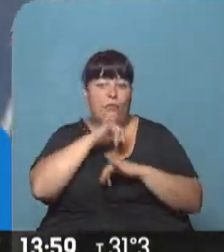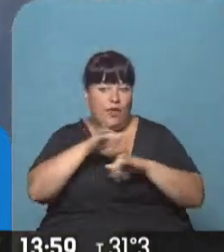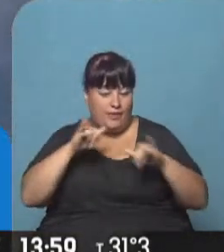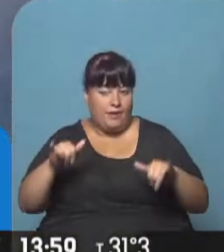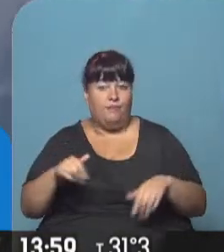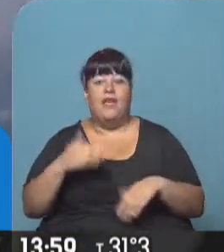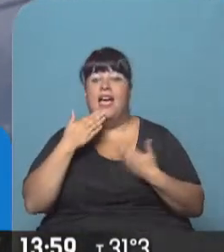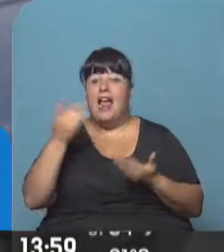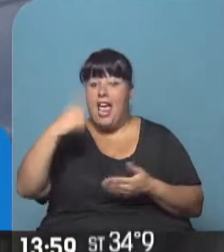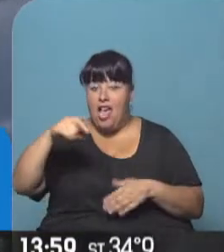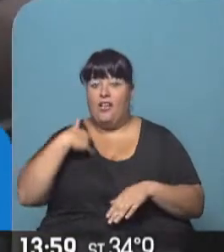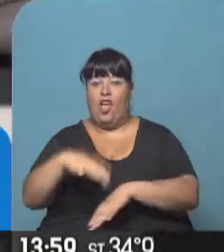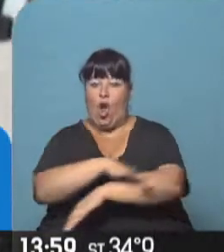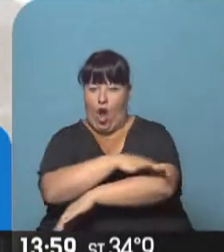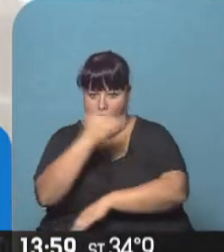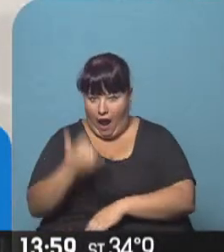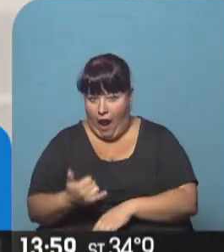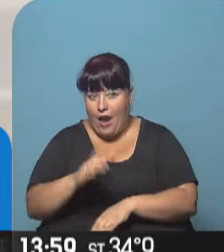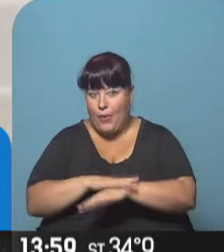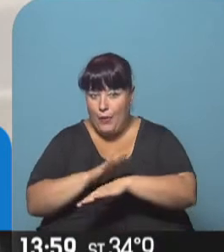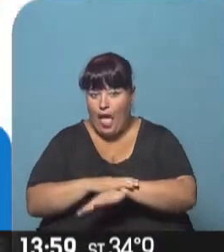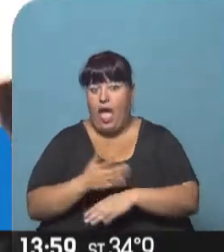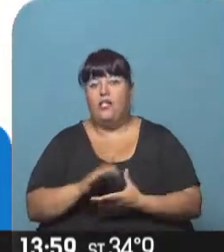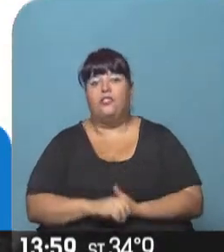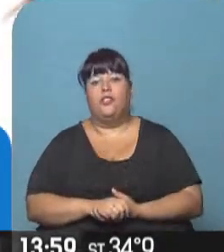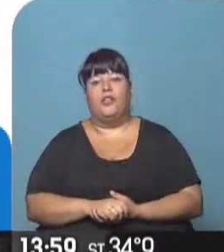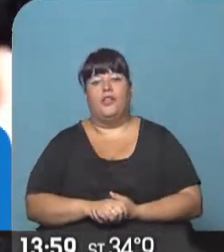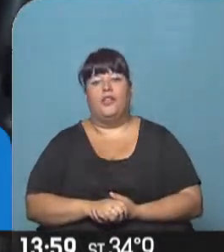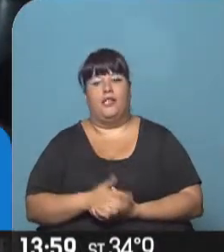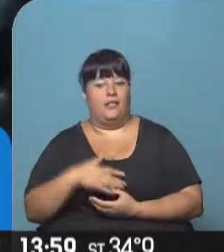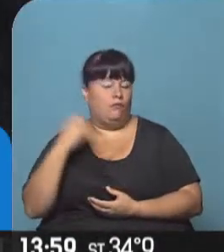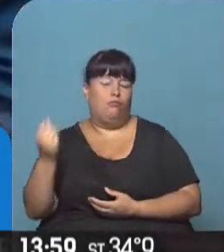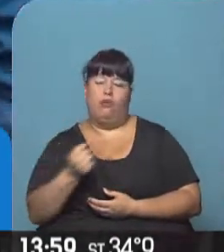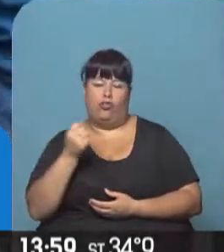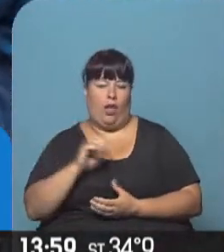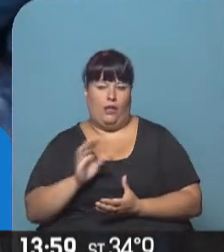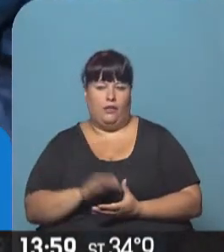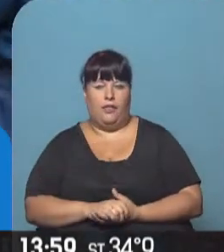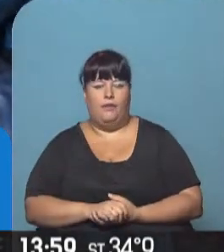Gracias a ello hoy tengo mi brazo y es muy fundamental.